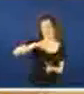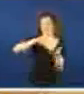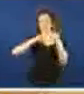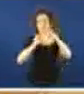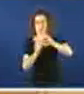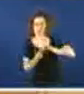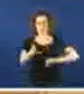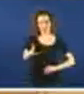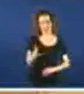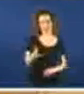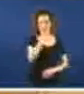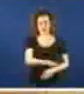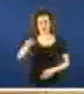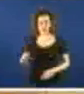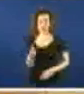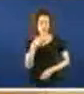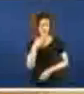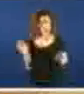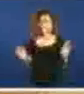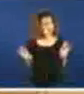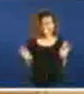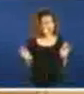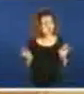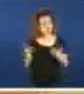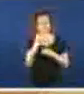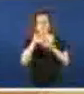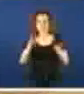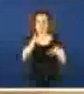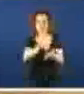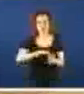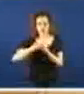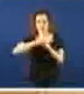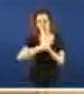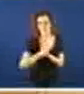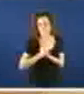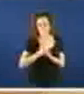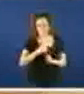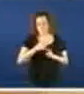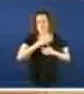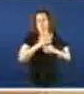aos dereitos que teñen os deputados. Se nos poñemos no plan represor